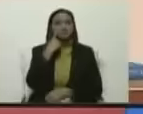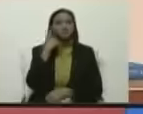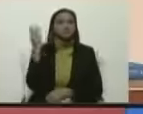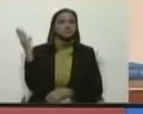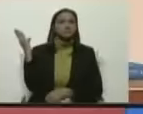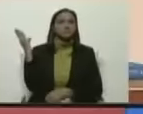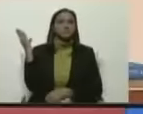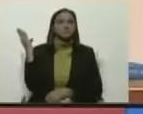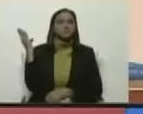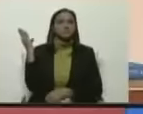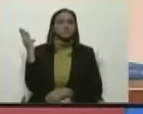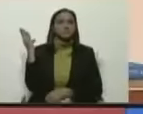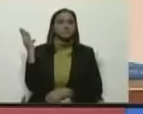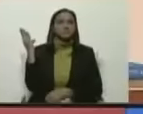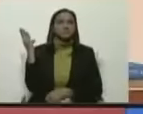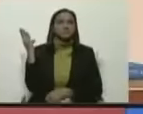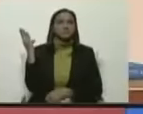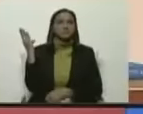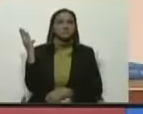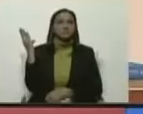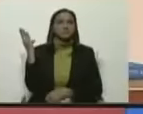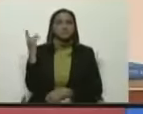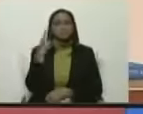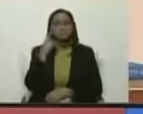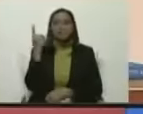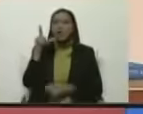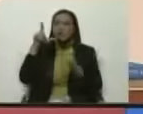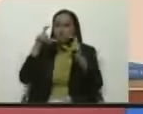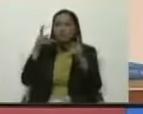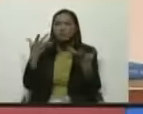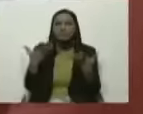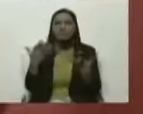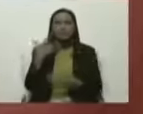Voto seguro. ¿Que ahí tenían una fotico de qué?